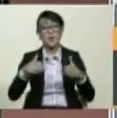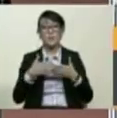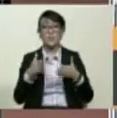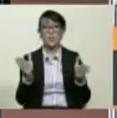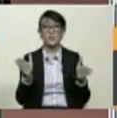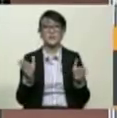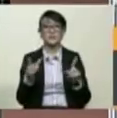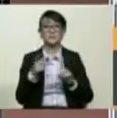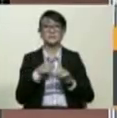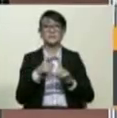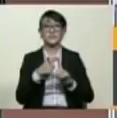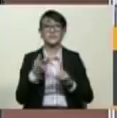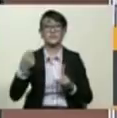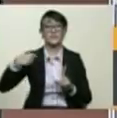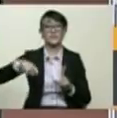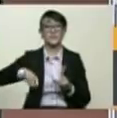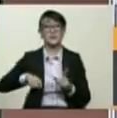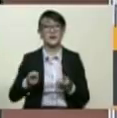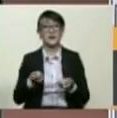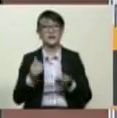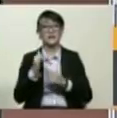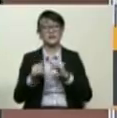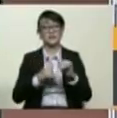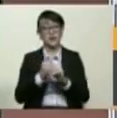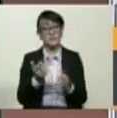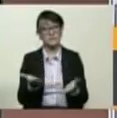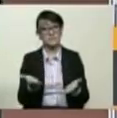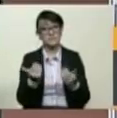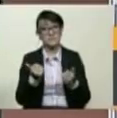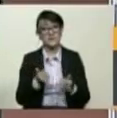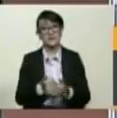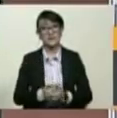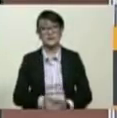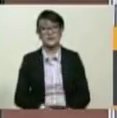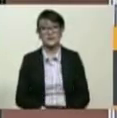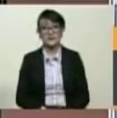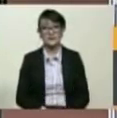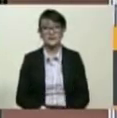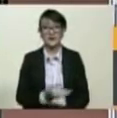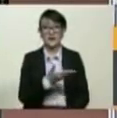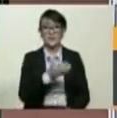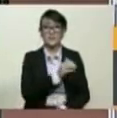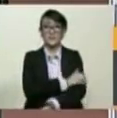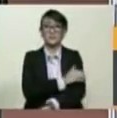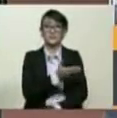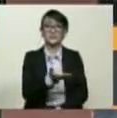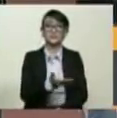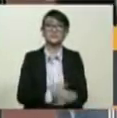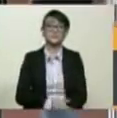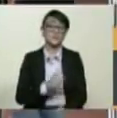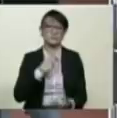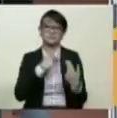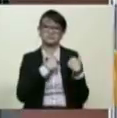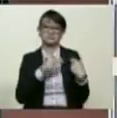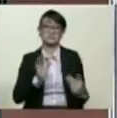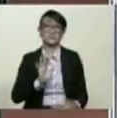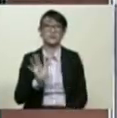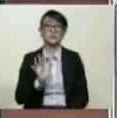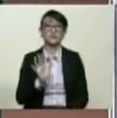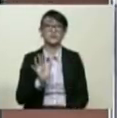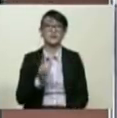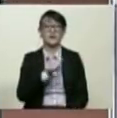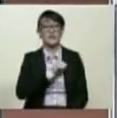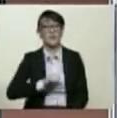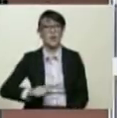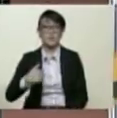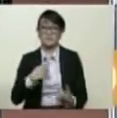medidas que el Fondo Monetario Internacional exigiría a el candidato Henry Falcón. Eso ya no es responsabilidad nuestra, no es responsabilidad nuestra que sea tan